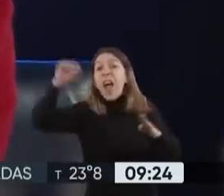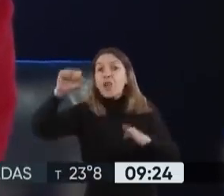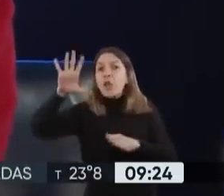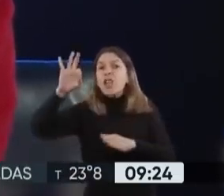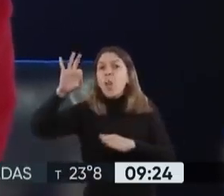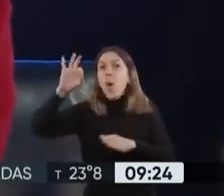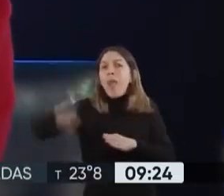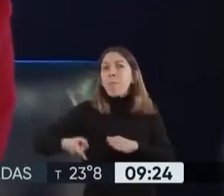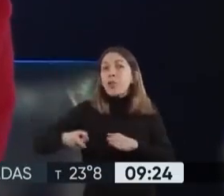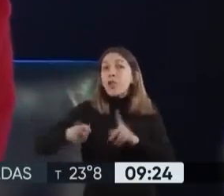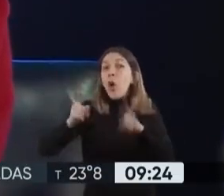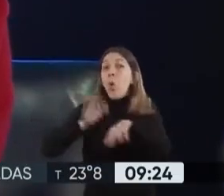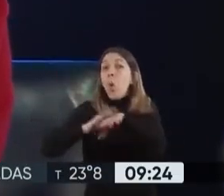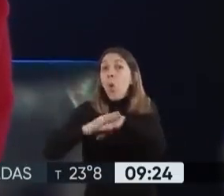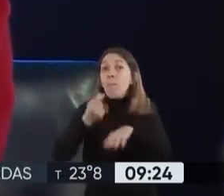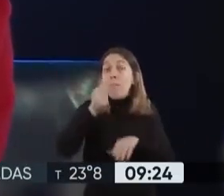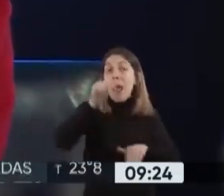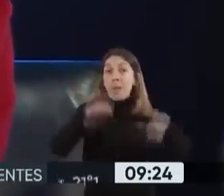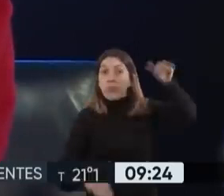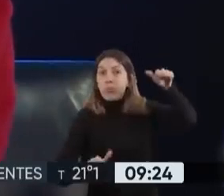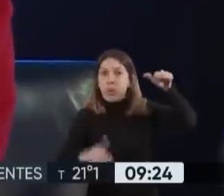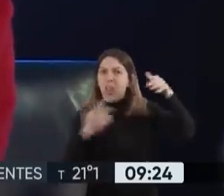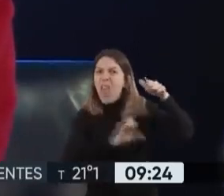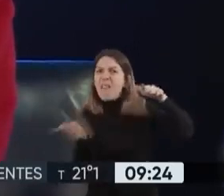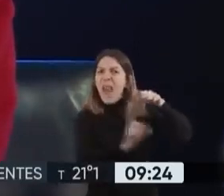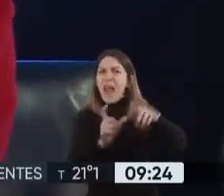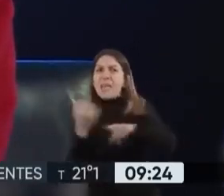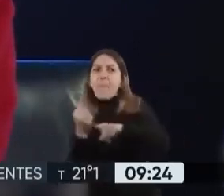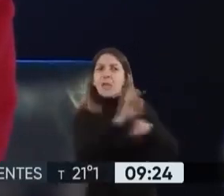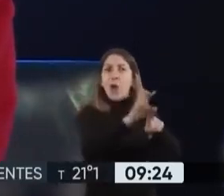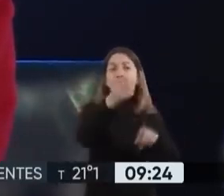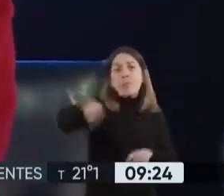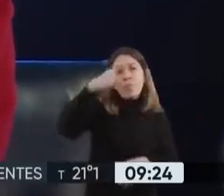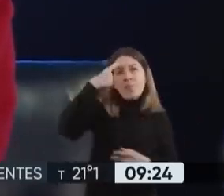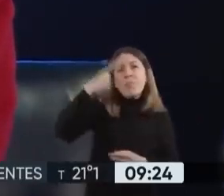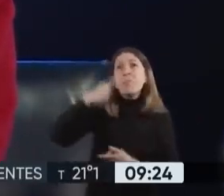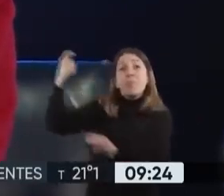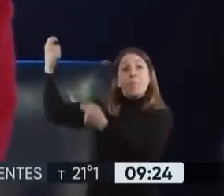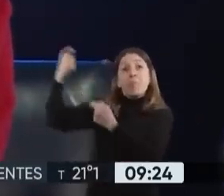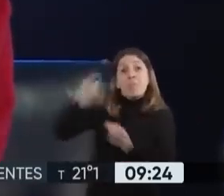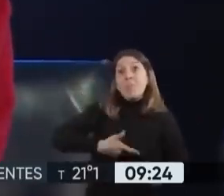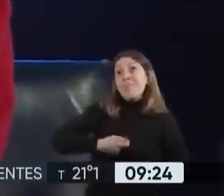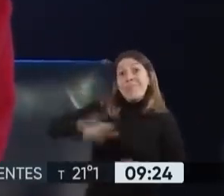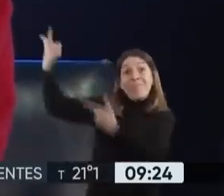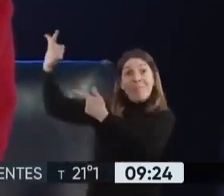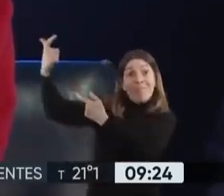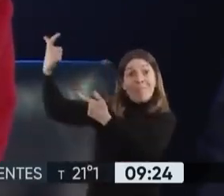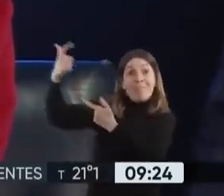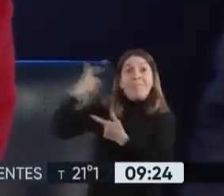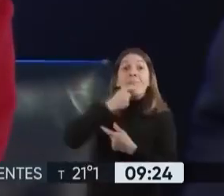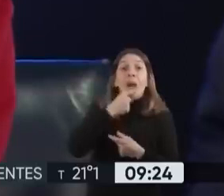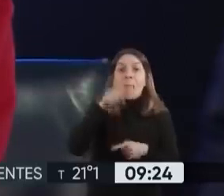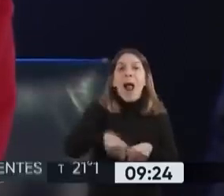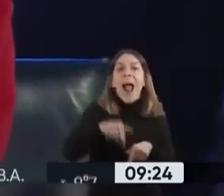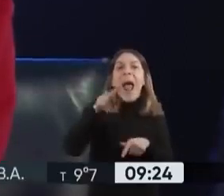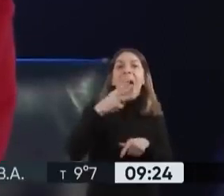año solamente por esa devaluación tengamos en cuenta que nosotros hoy nuestras importaciones energía para que no se produzcan estos cortes energéticos